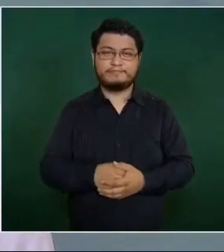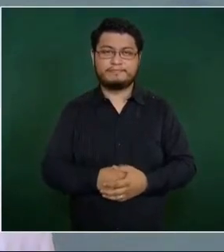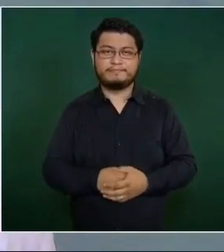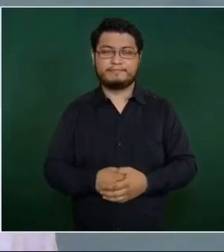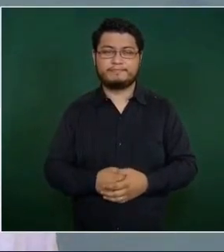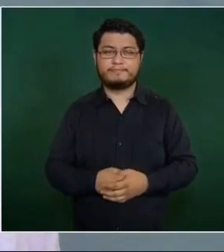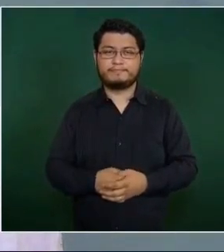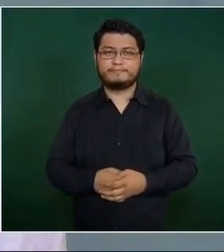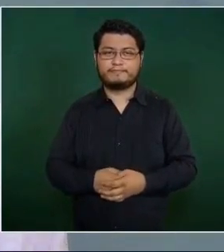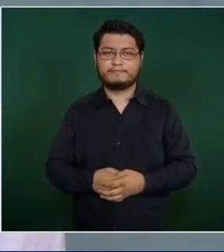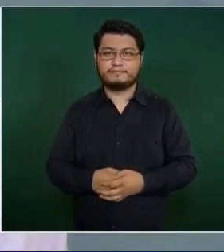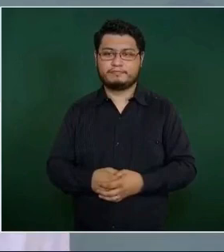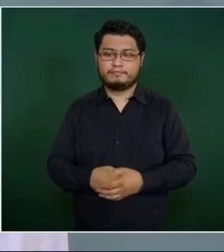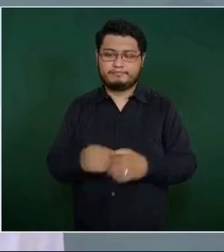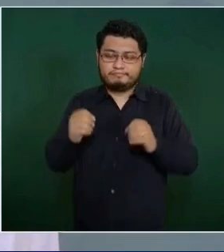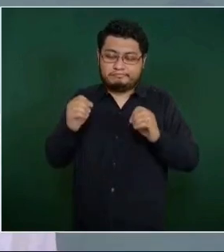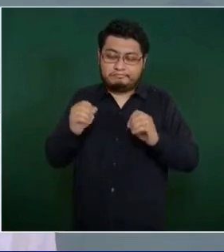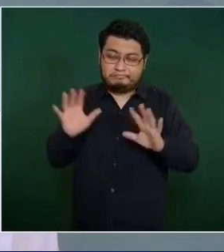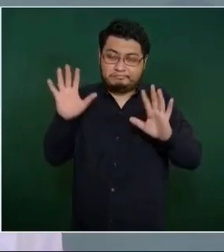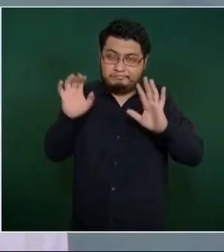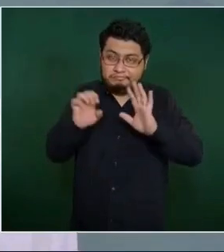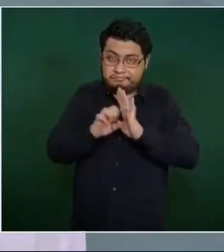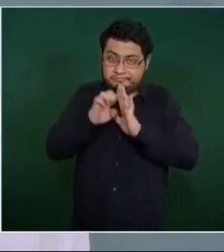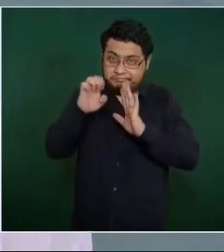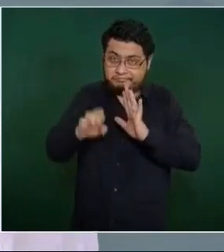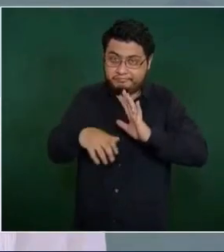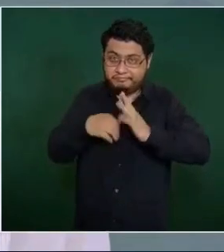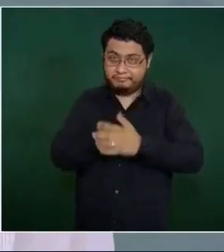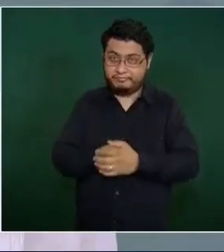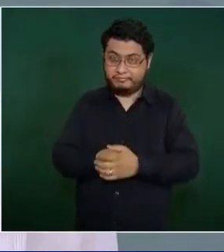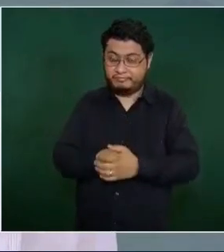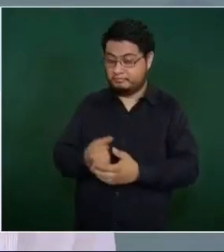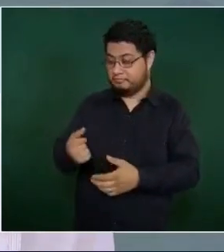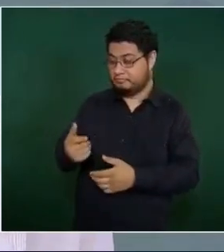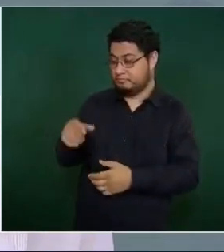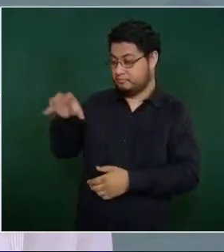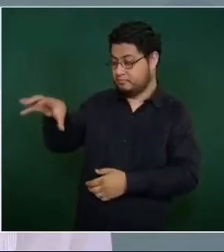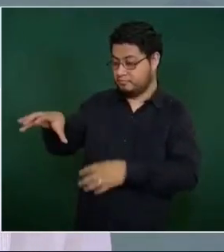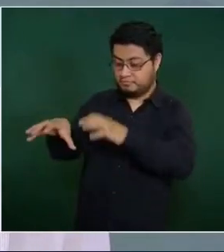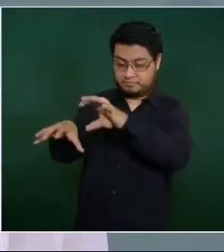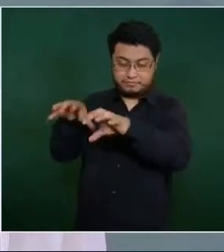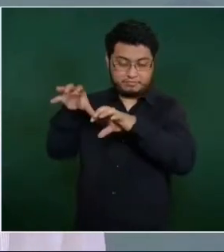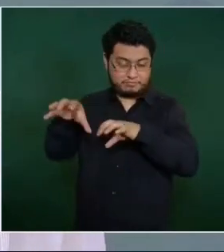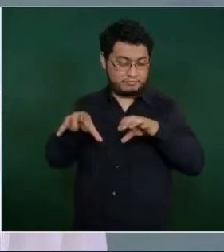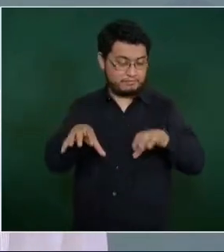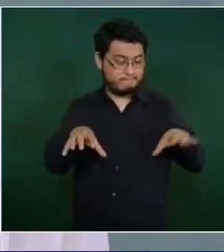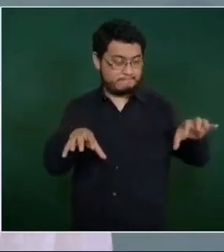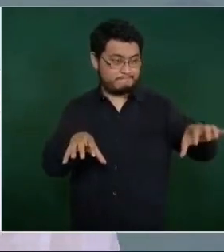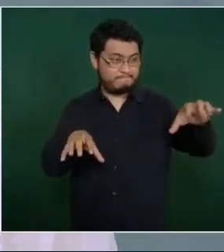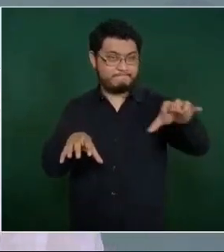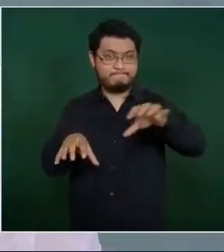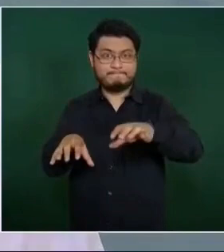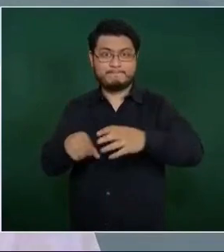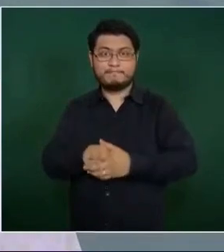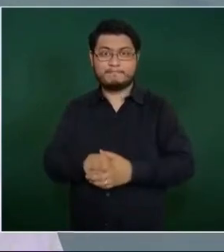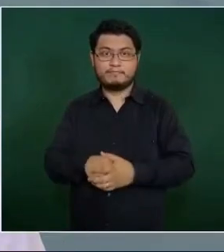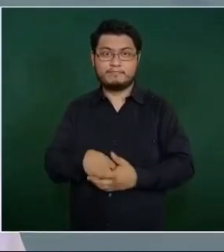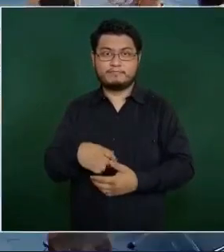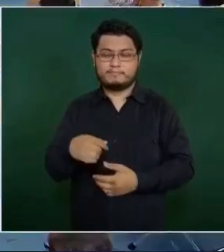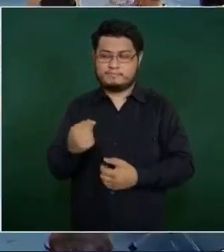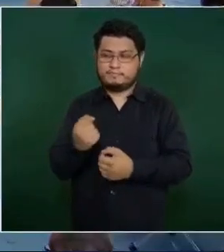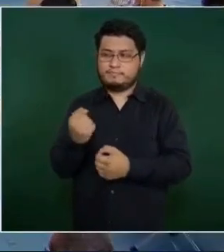Si hubiese sido por las cúpulas, Pues yo no llego